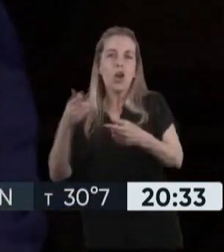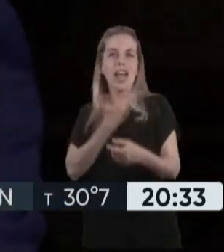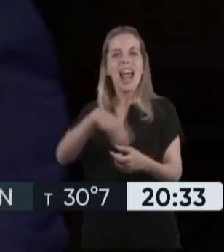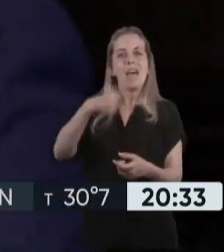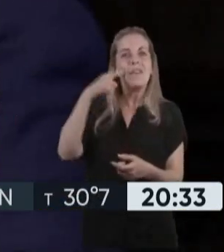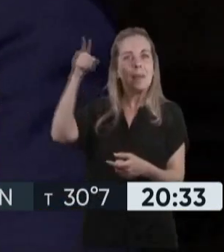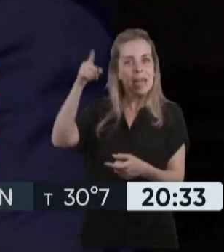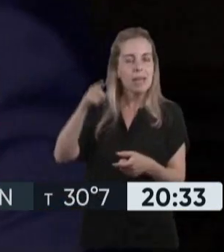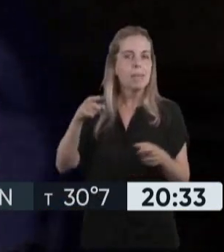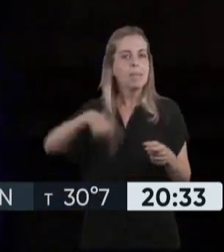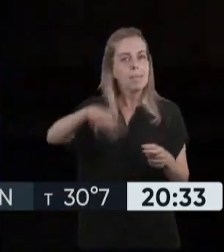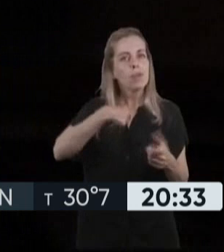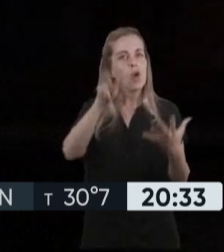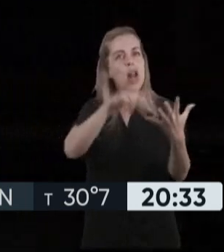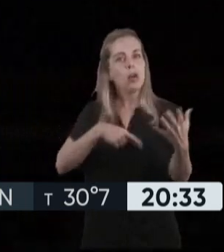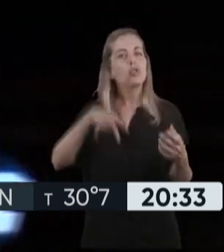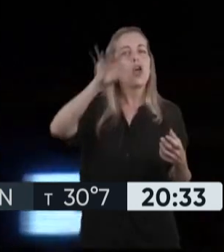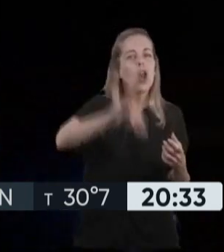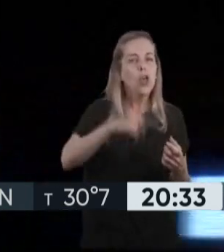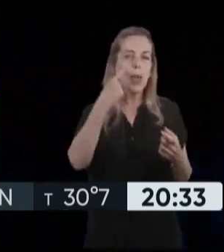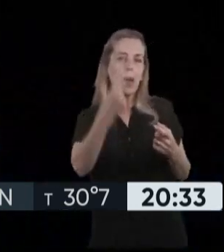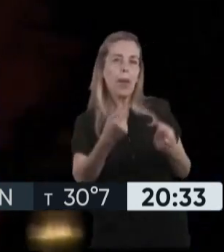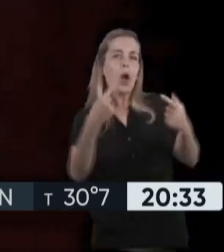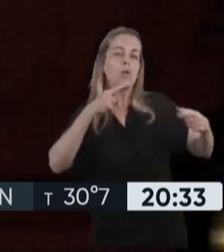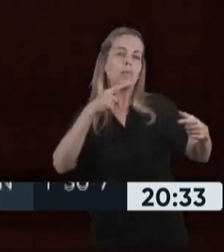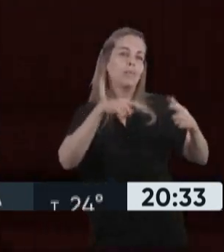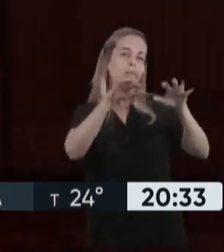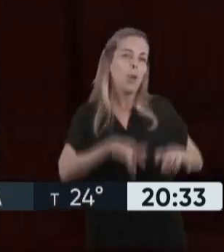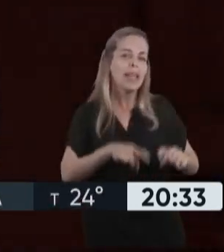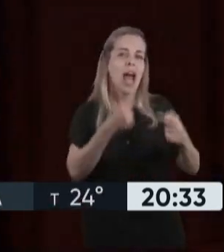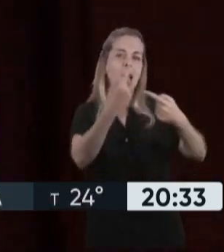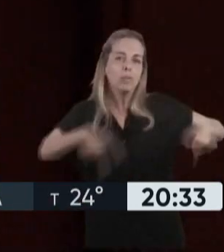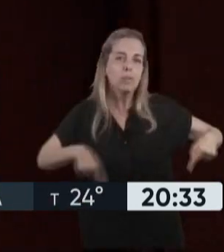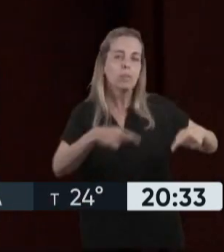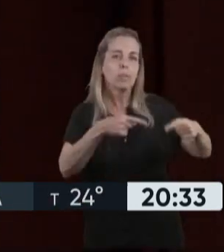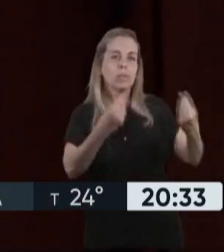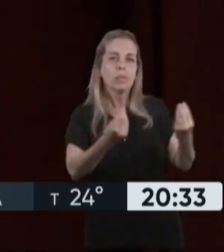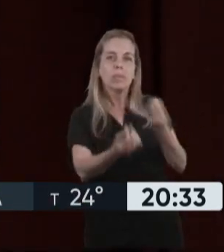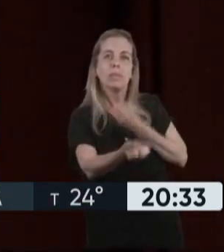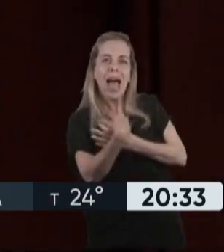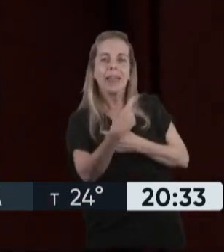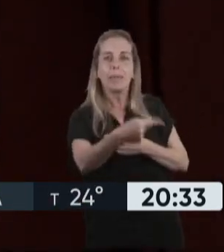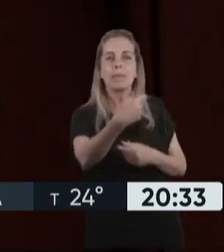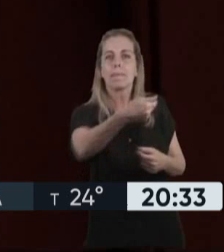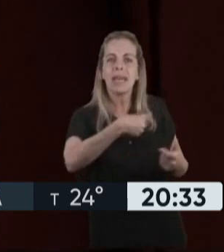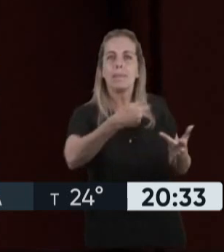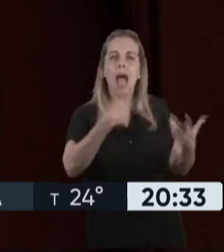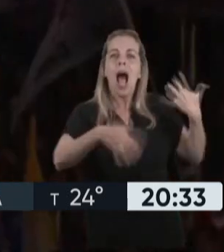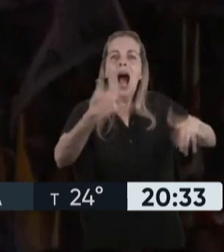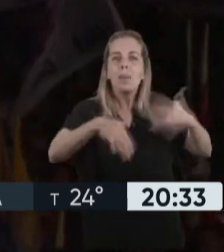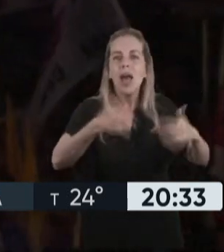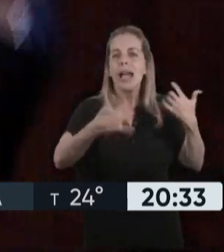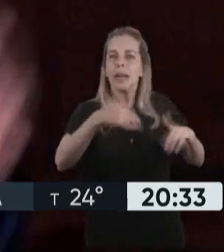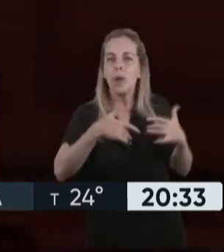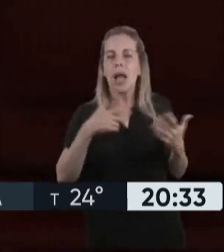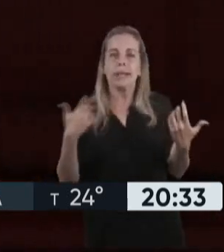todos los días leo editoriales, comentarios que me dicen: apúrense, esto ya tendría que estar